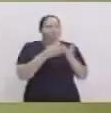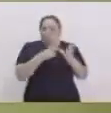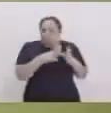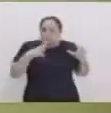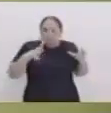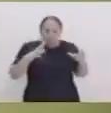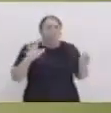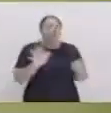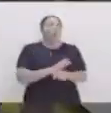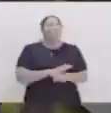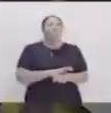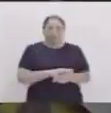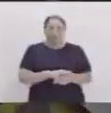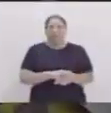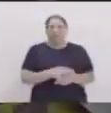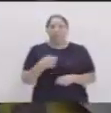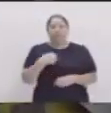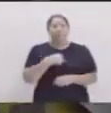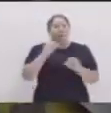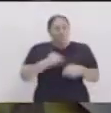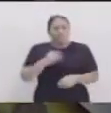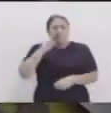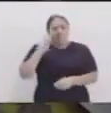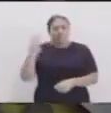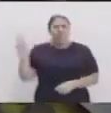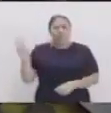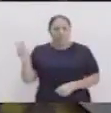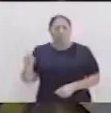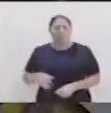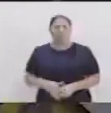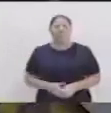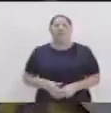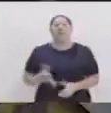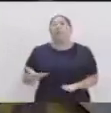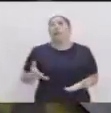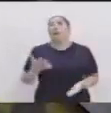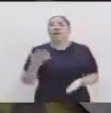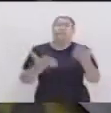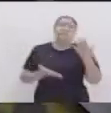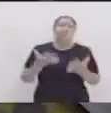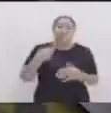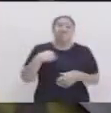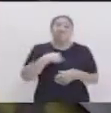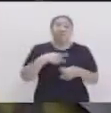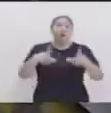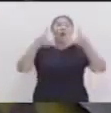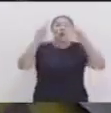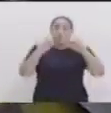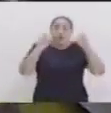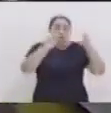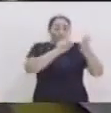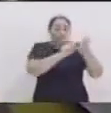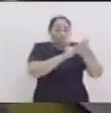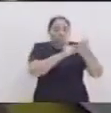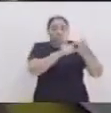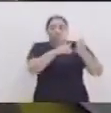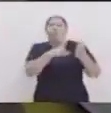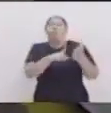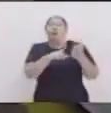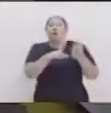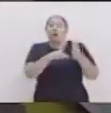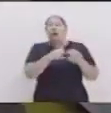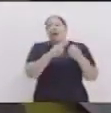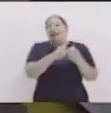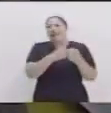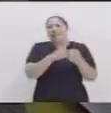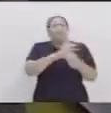lo podemos ver análogamente como las fotografías. Cuando nosotros expandemos una fotografía, cada uno de los píxeles también